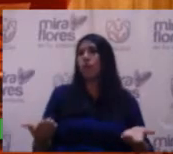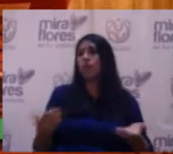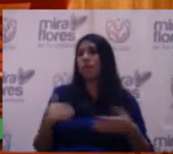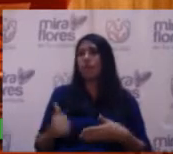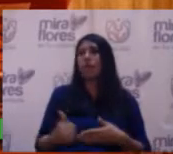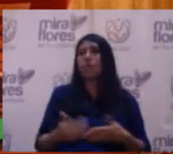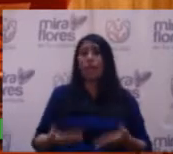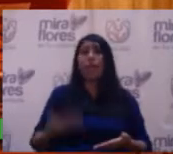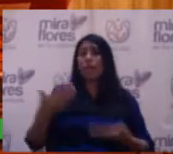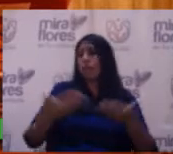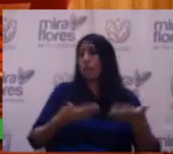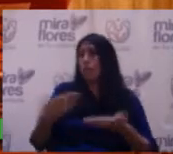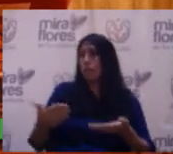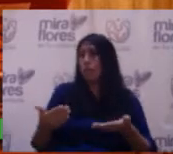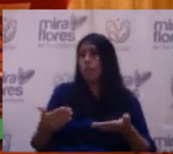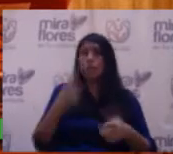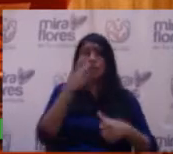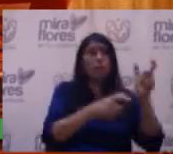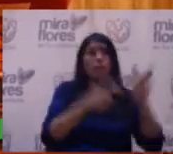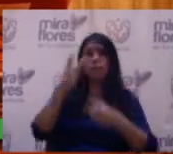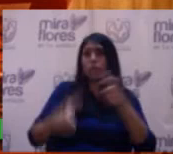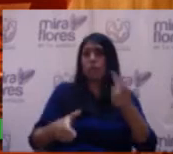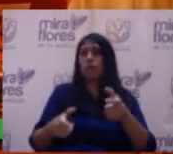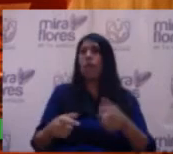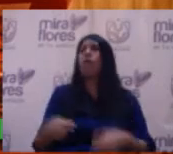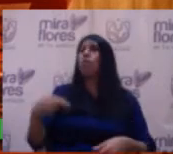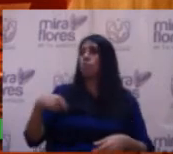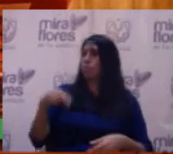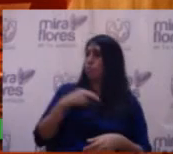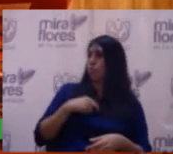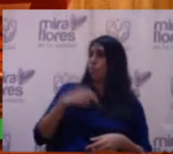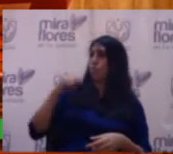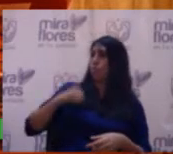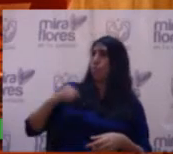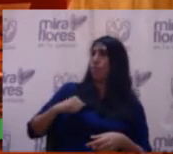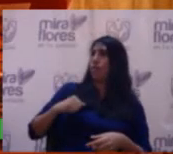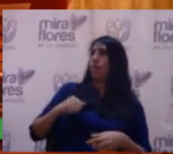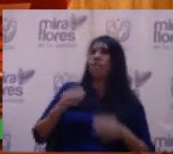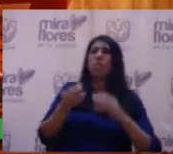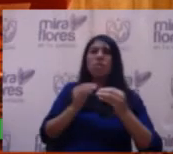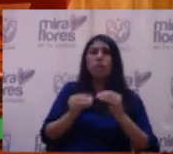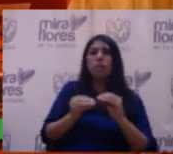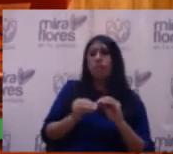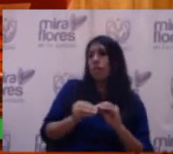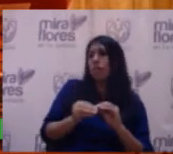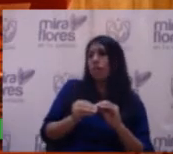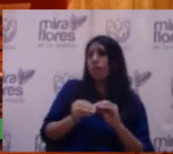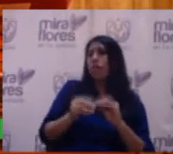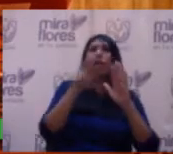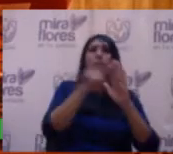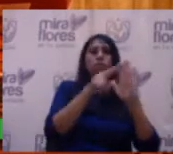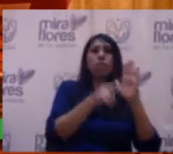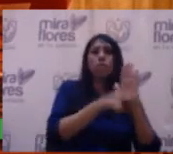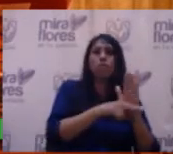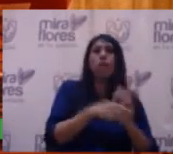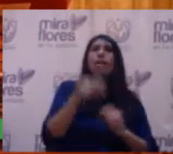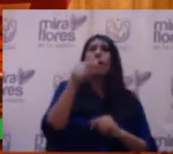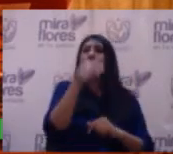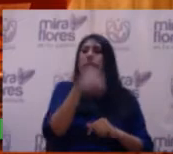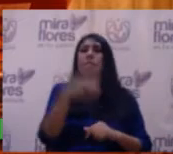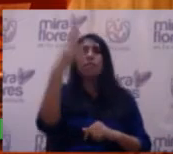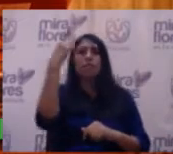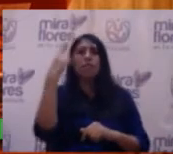ciudadanos. Nosotros como municipalidad tenemos que adecuarnos a esas normas y eso es lo que se ha hecho. Es por esta